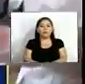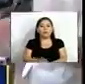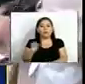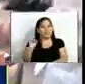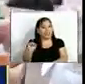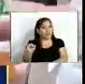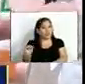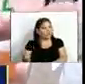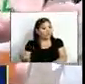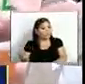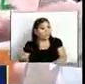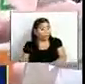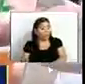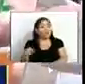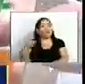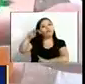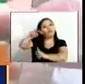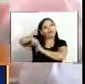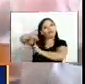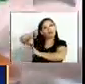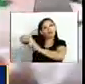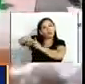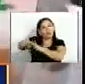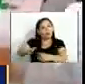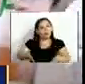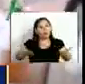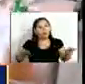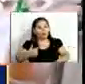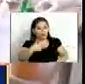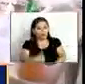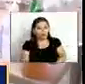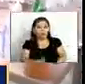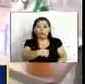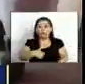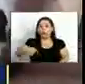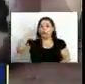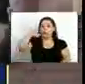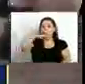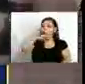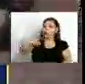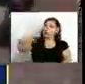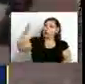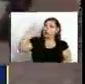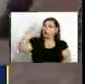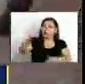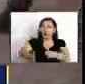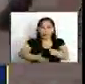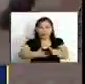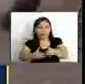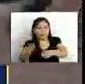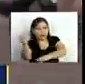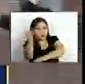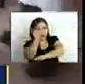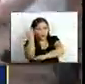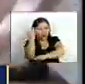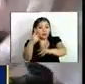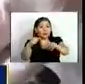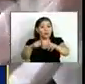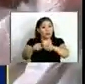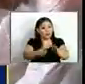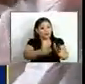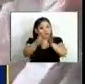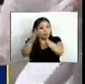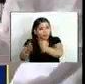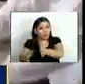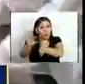Estas son algunas de las medidas que Cruz Roja Salvadoreña implementó desde el inicio de la pandemia. Pero en esta tercera